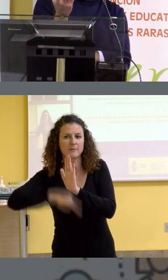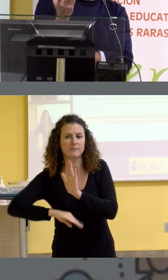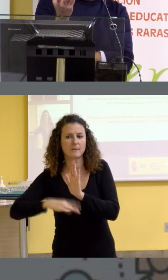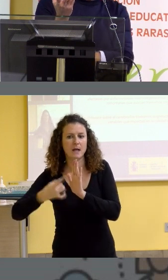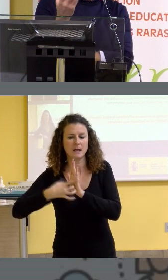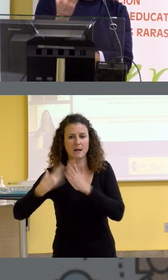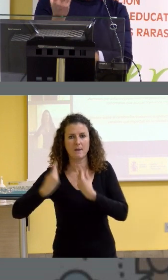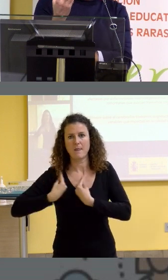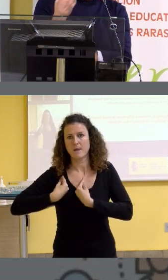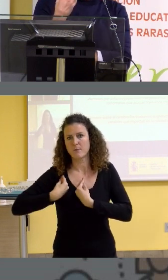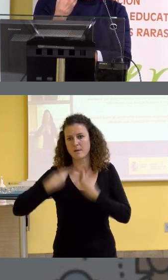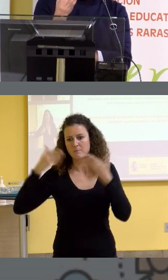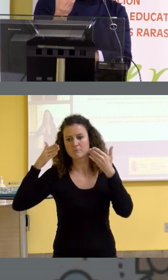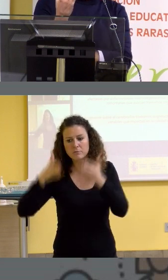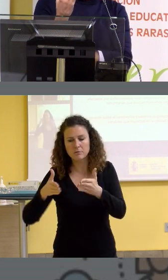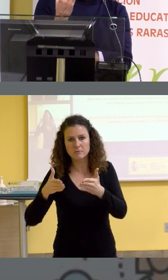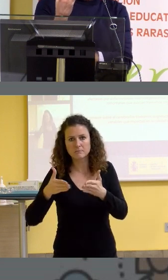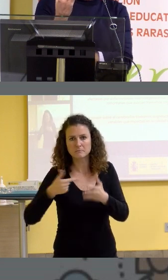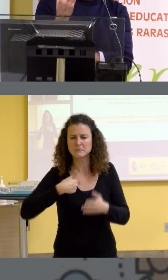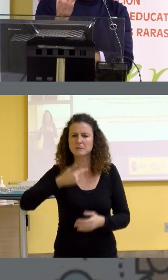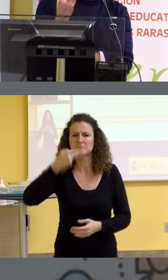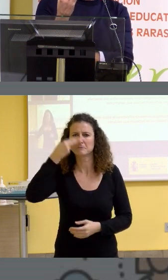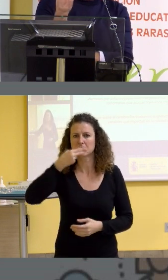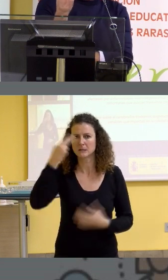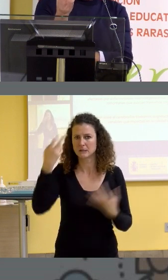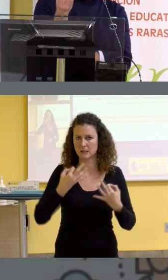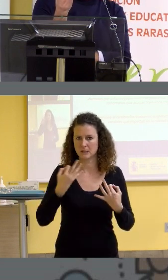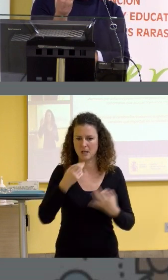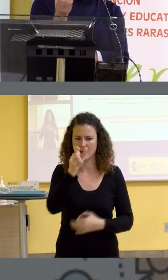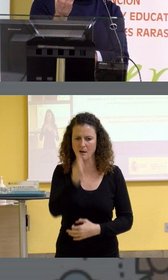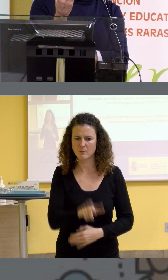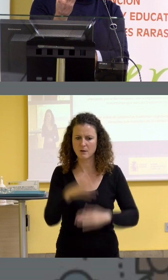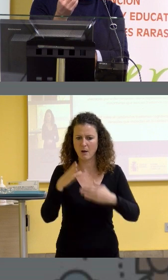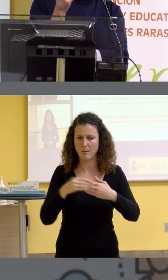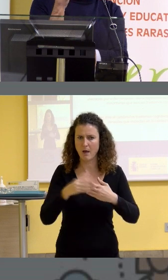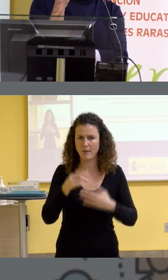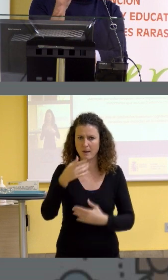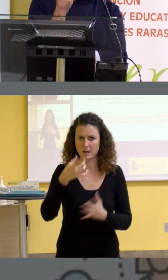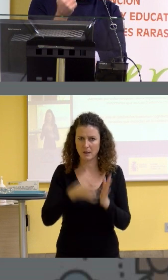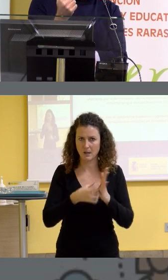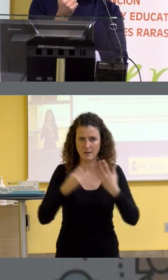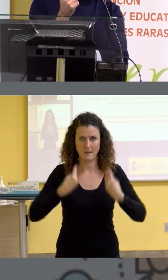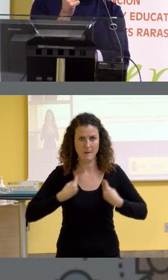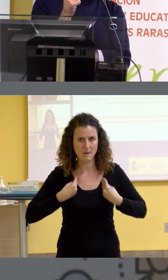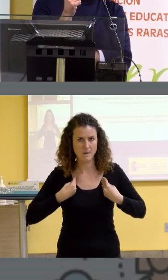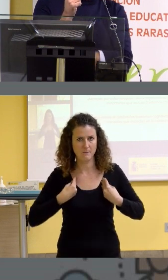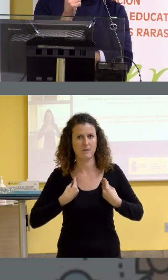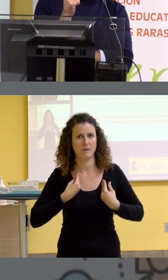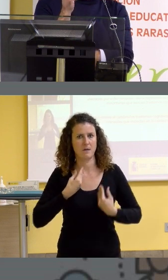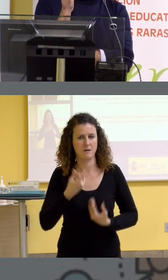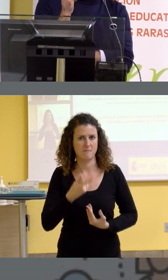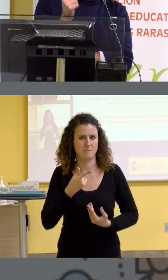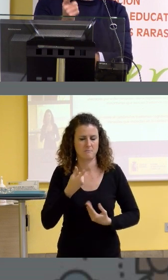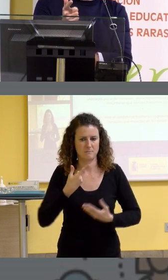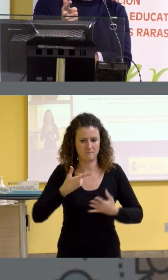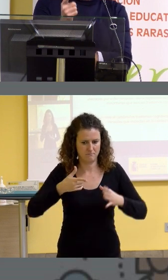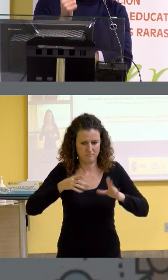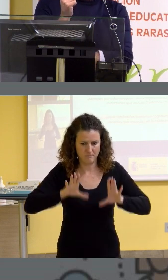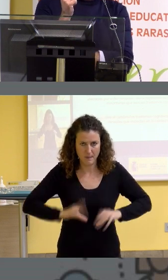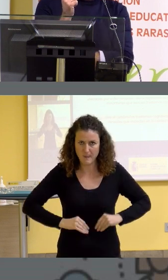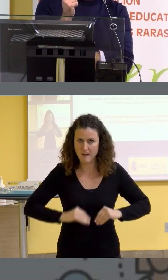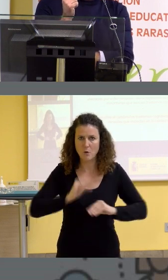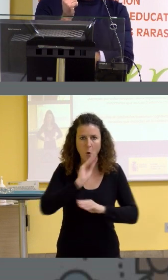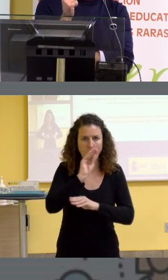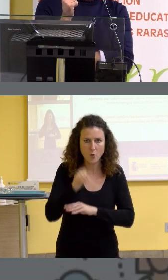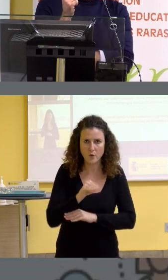vida. Porque a fin de cuentas a mí lo que me interesa es que la persona tenga calidad de vida, asumiendo que no le vamos a poder curar, asumiendo que esto es un